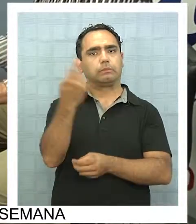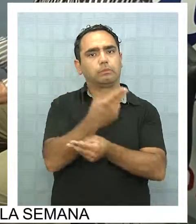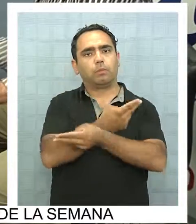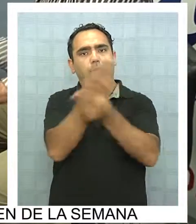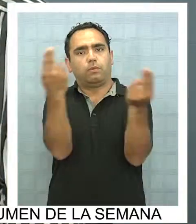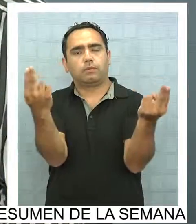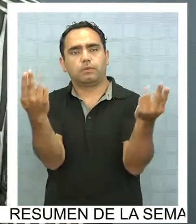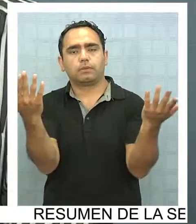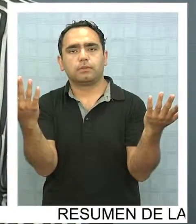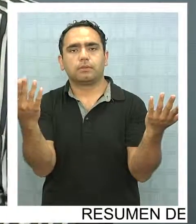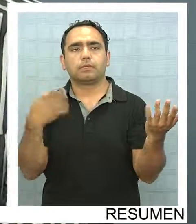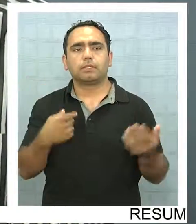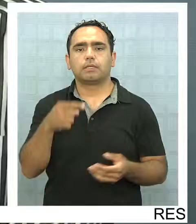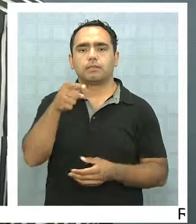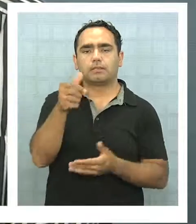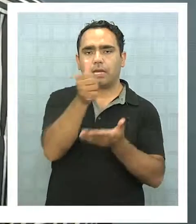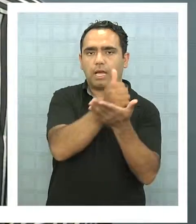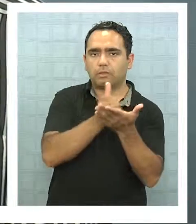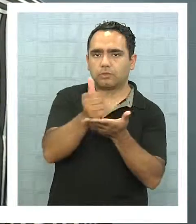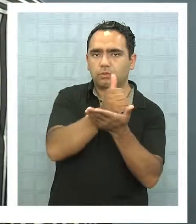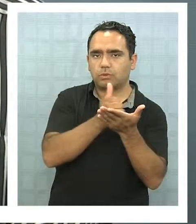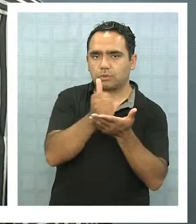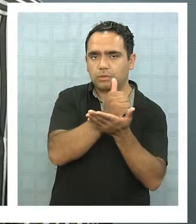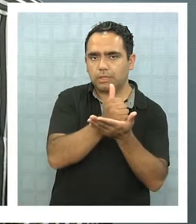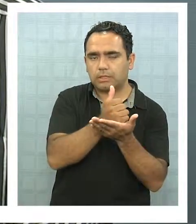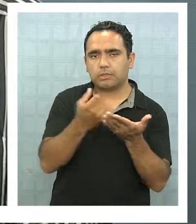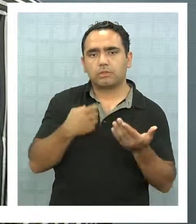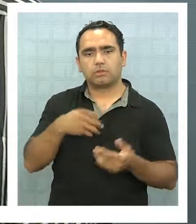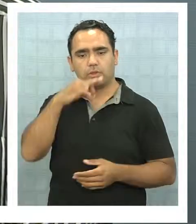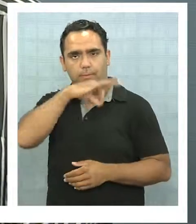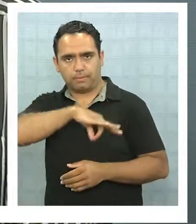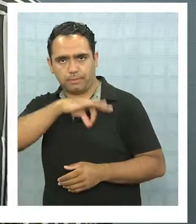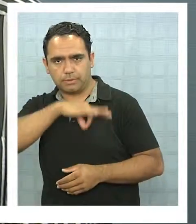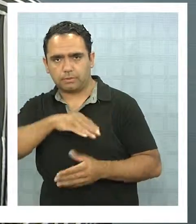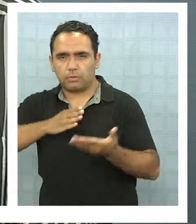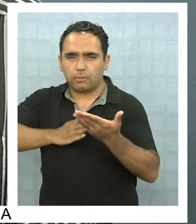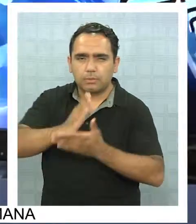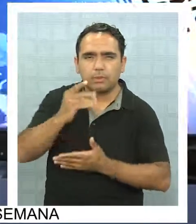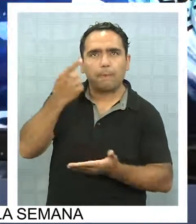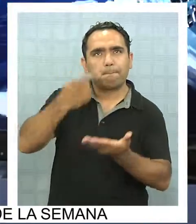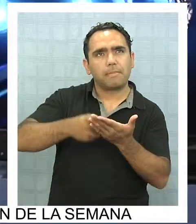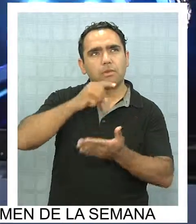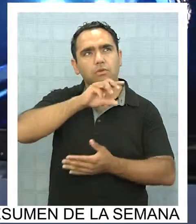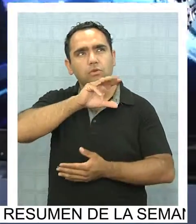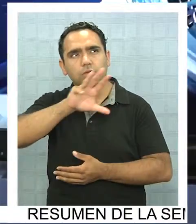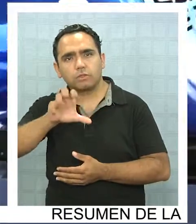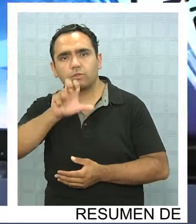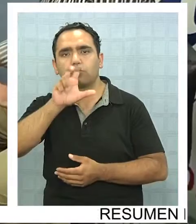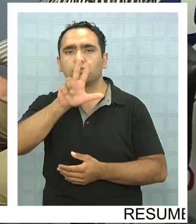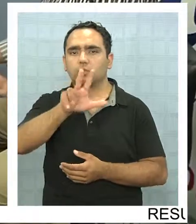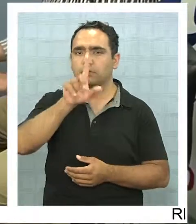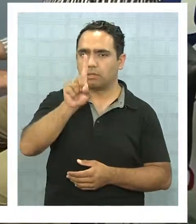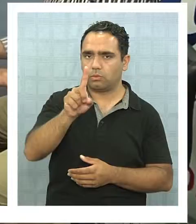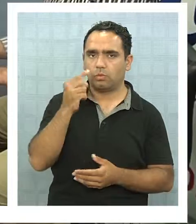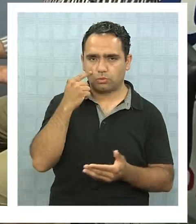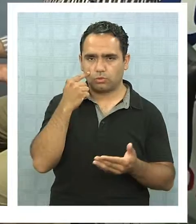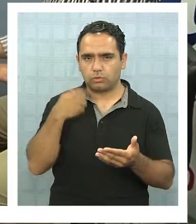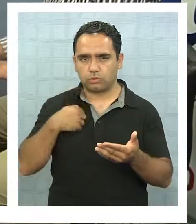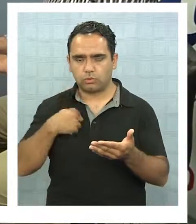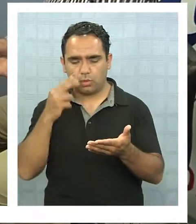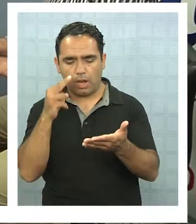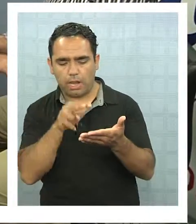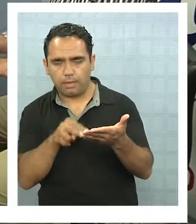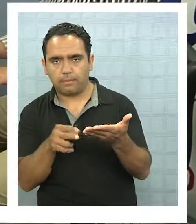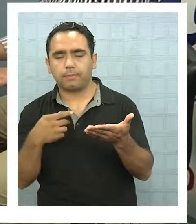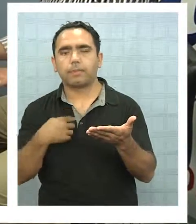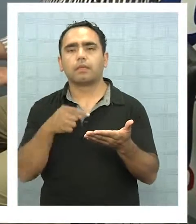último tiempo. Estas asociaciones de fondos de pensiones, por ahí leía yo, partieron en el año 81, ¿cierto? En